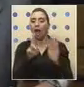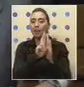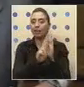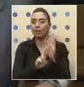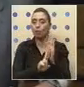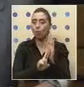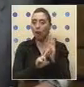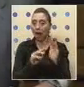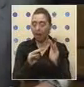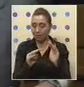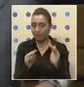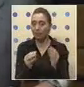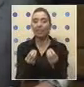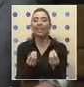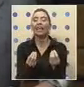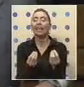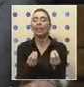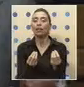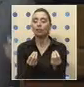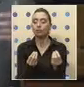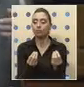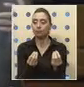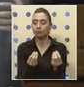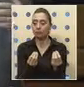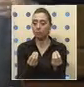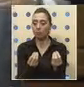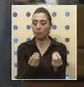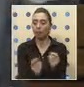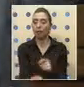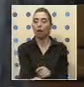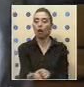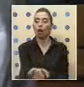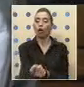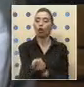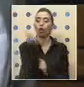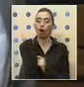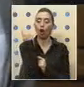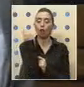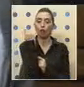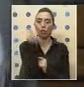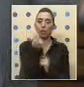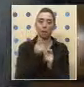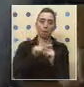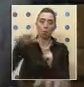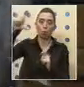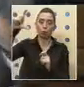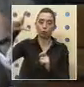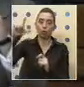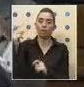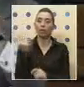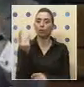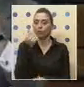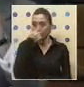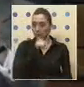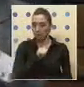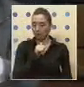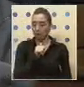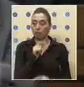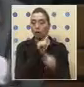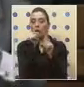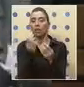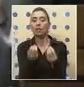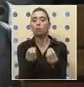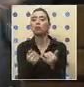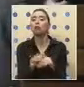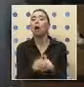iba a regular, ¿qué cosa? Los cobros que eventualmente pudieran ser excesivos en las universidades privadas. ¿Qué pasó, pues,